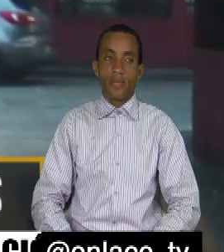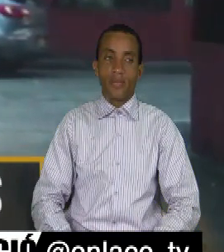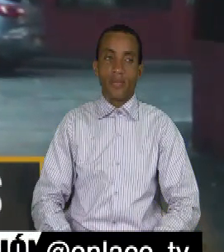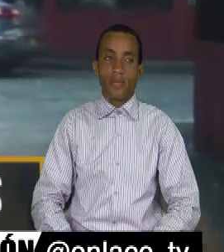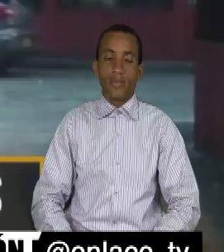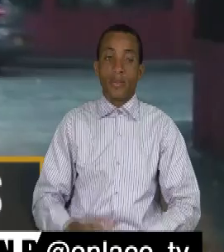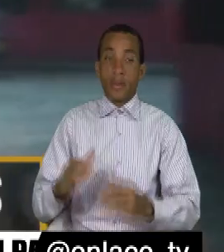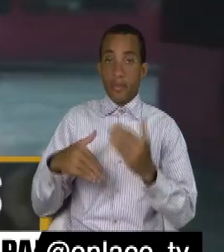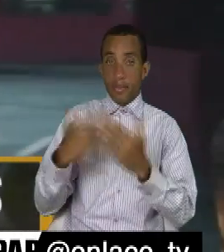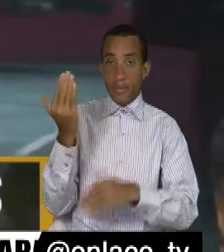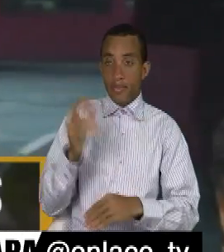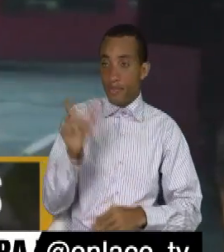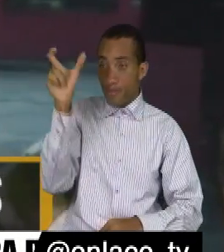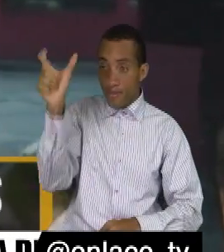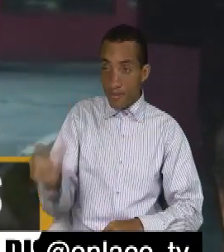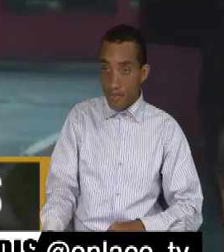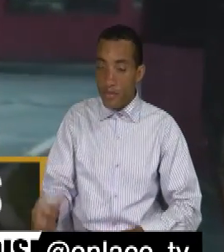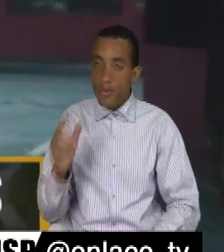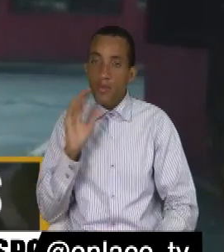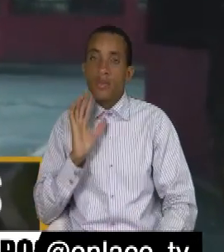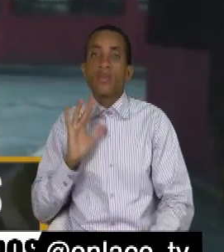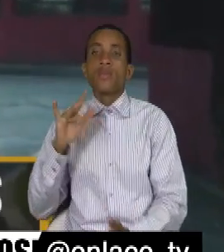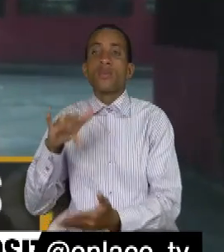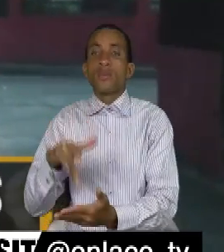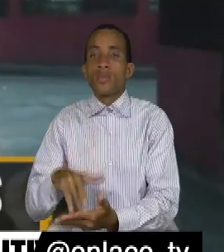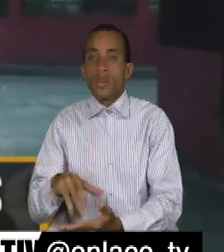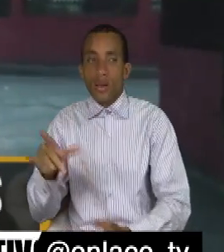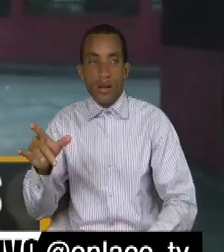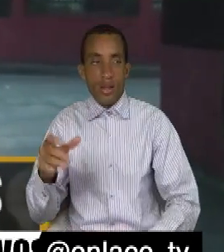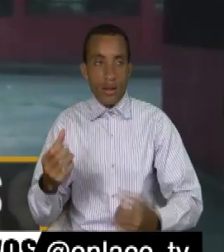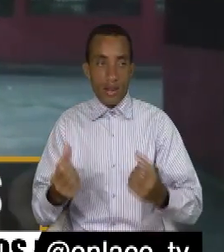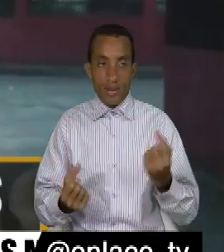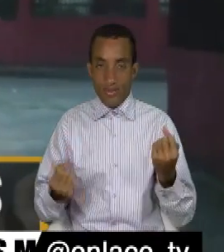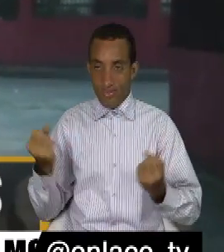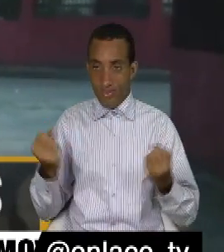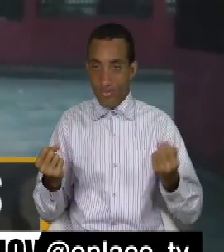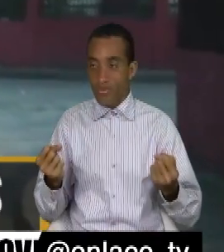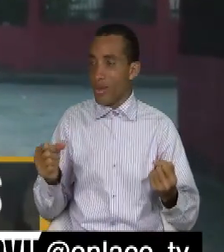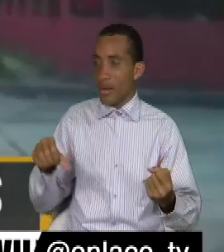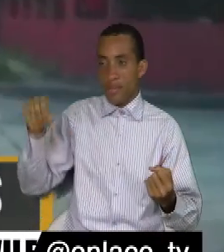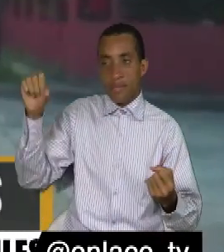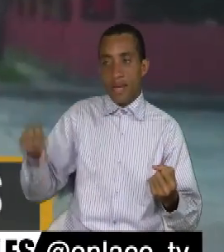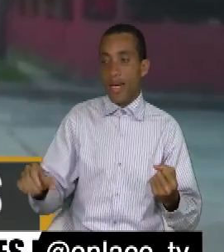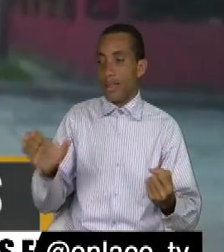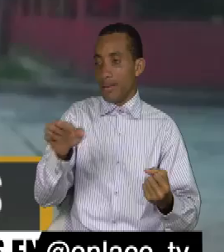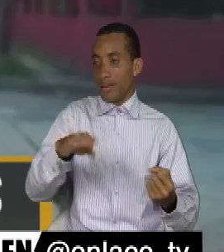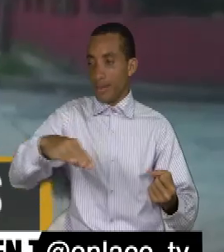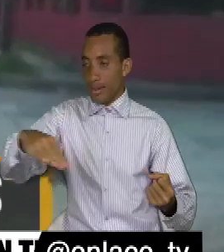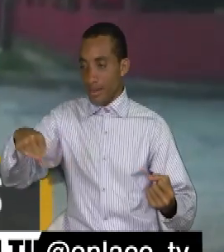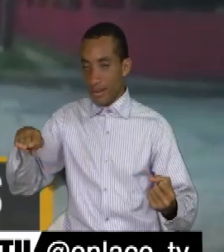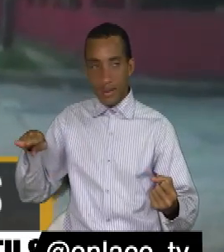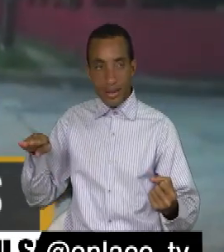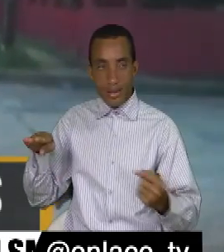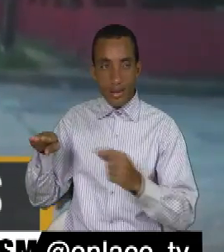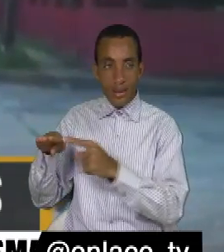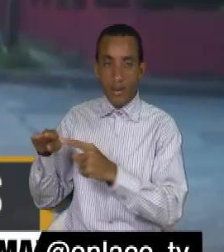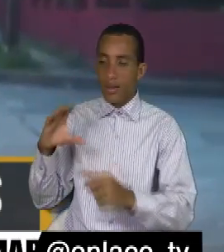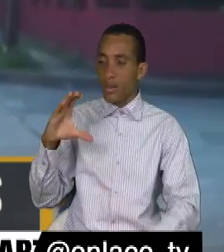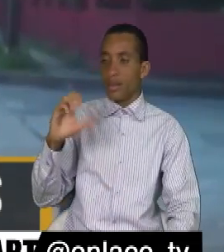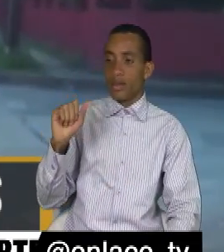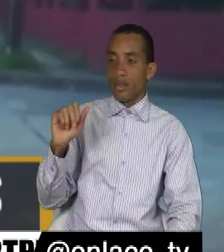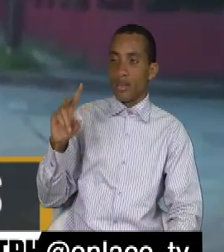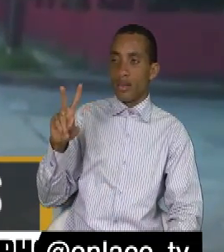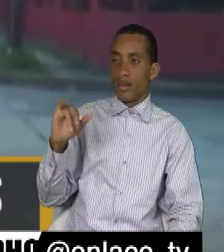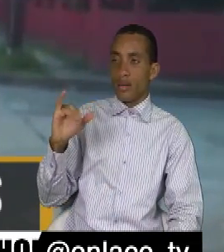Inicia el reportero ciudadano su recorrido con la denuncia de mal parqueo de un camión que se ubica en el conjunto residencial Cavipetrol. Asegura que causa